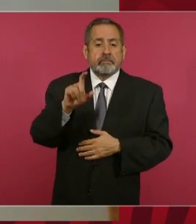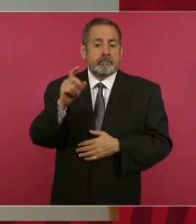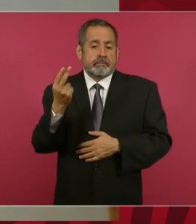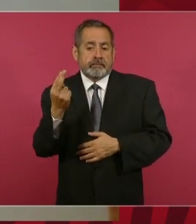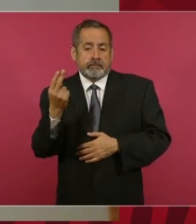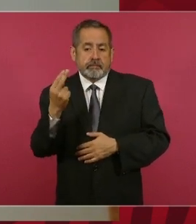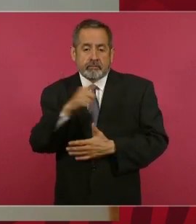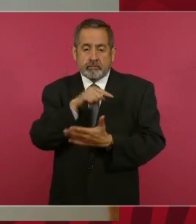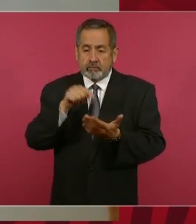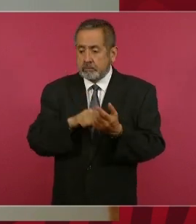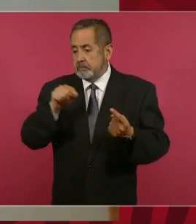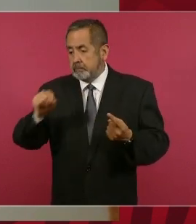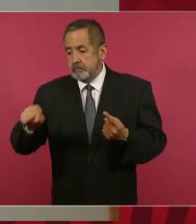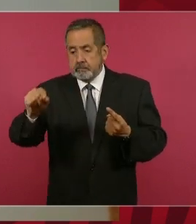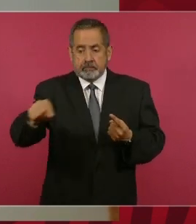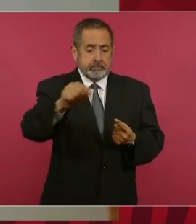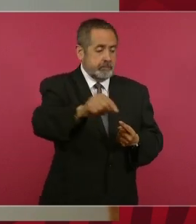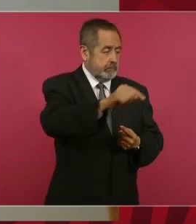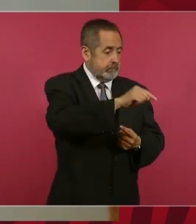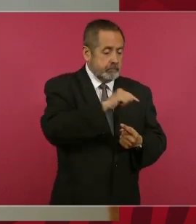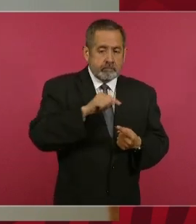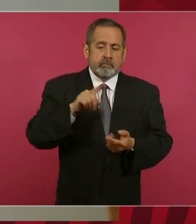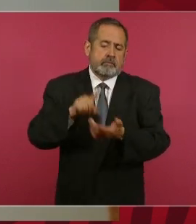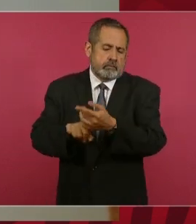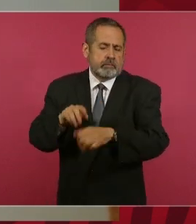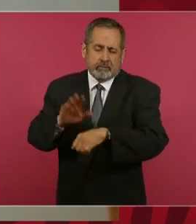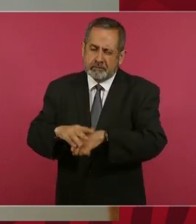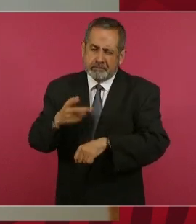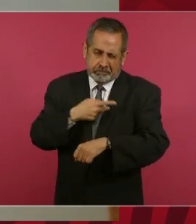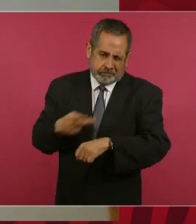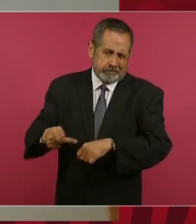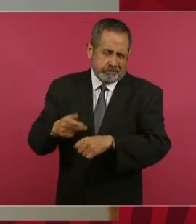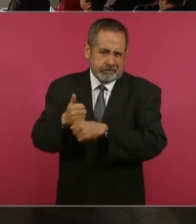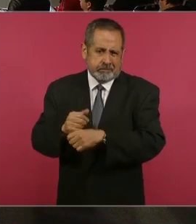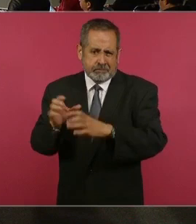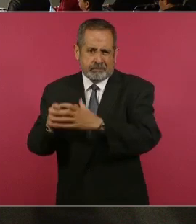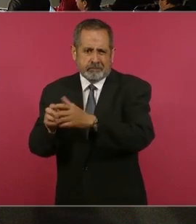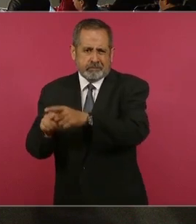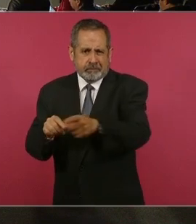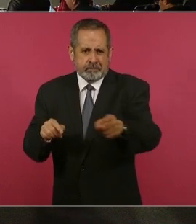ubicados estratégicamente en las zonas más vulnerables